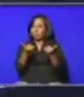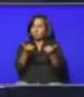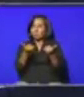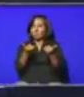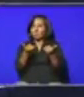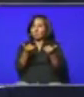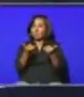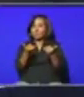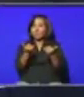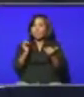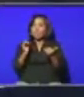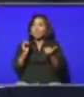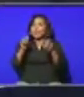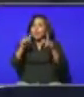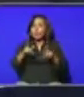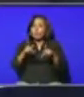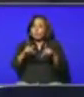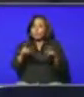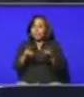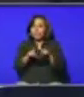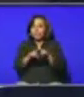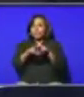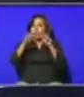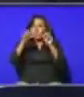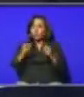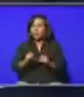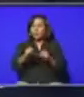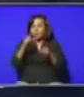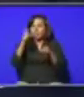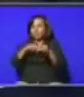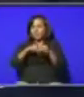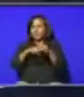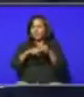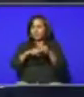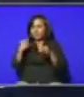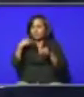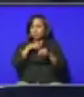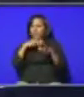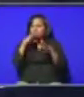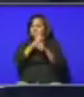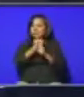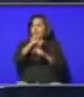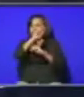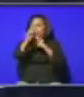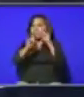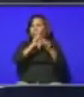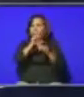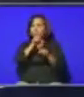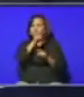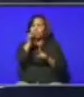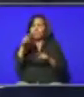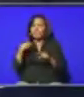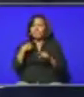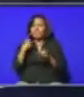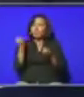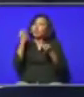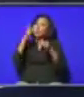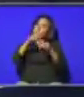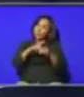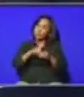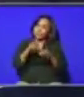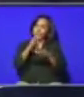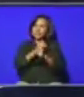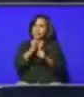nuestros televidentes y hemos realizado un sondeo también para que ellos tengan la oportunidad de hacerle pregunta a nuestros panelistas. Vamos